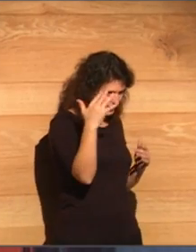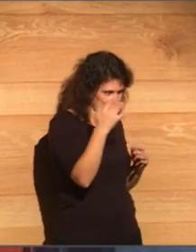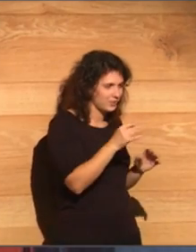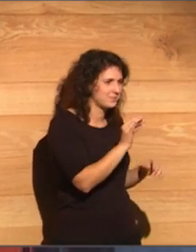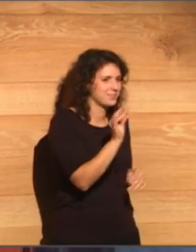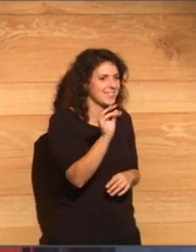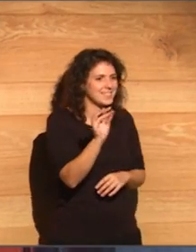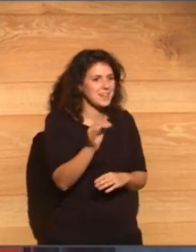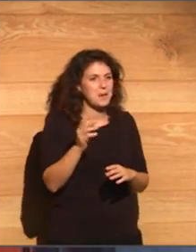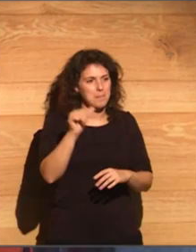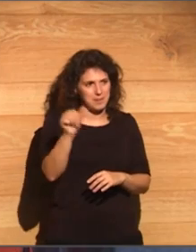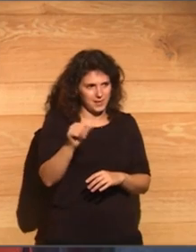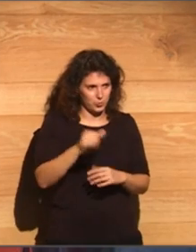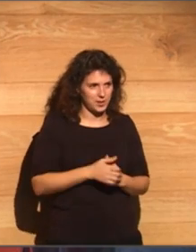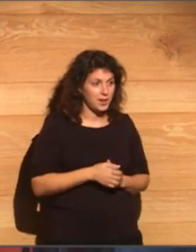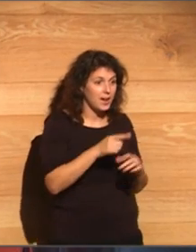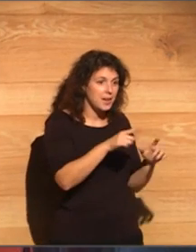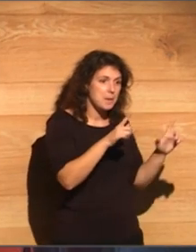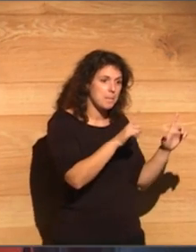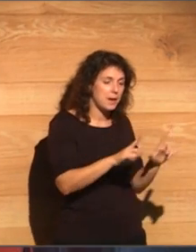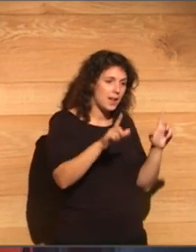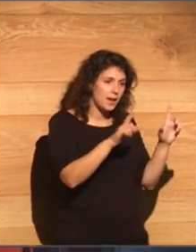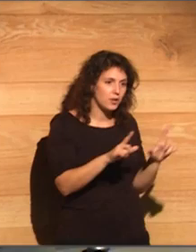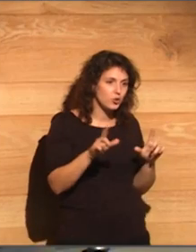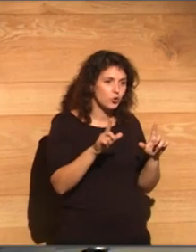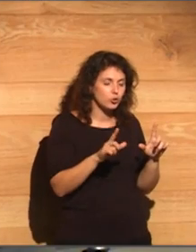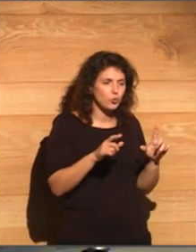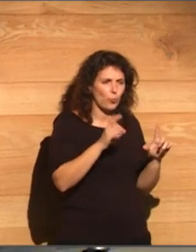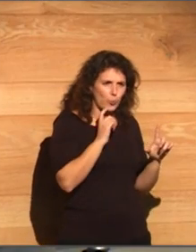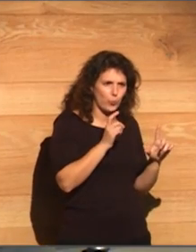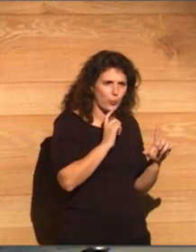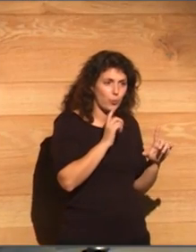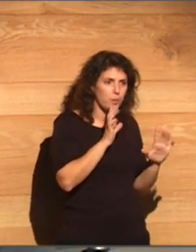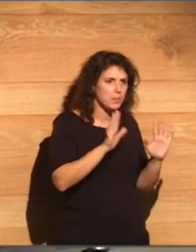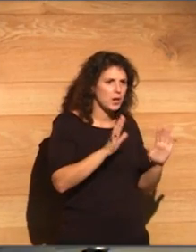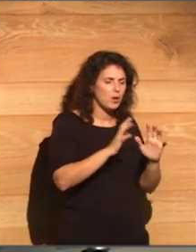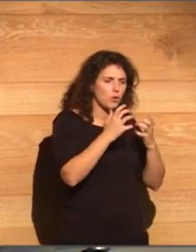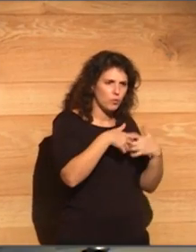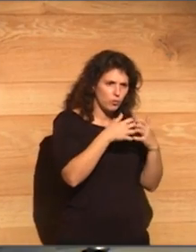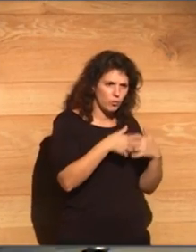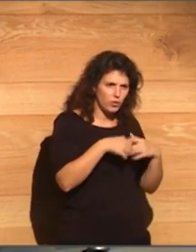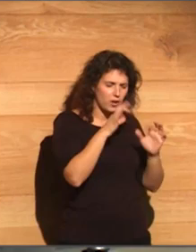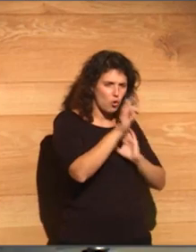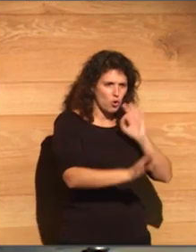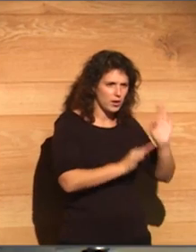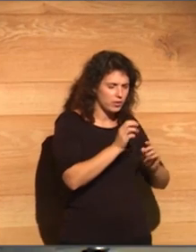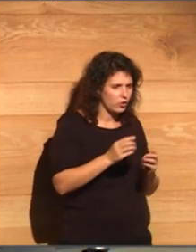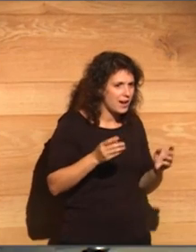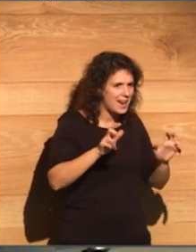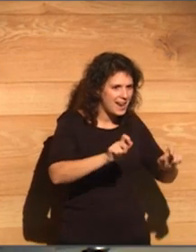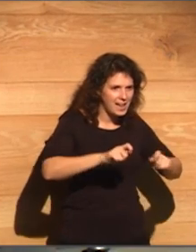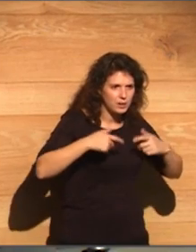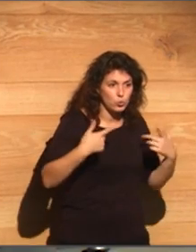película. Y la película tiene plano secuencia una vez más. Muy complejos, pero que funcionan con absoluta organicidad y naturalidad,